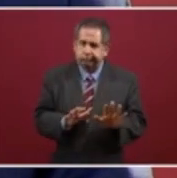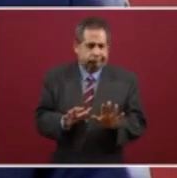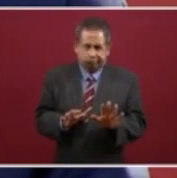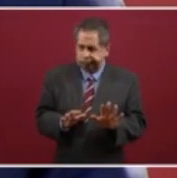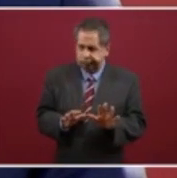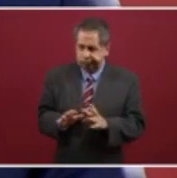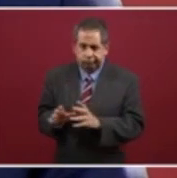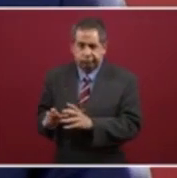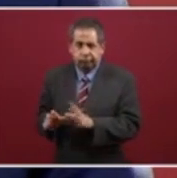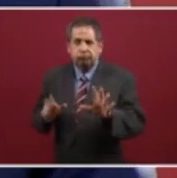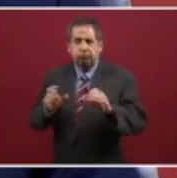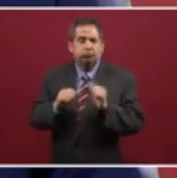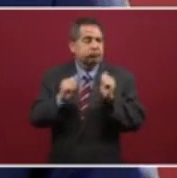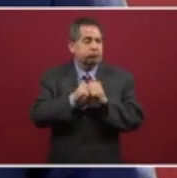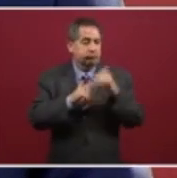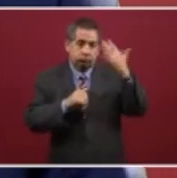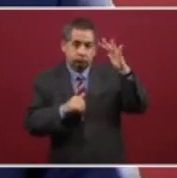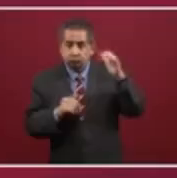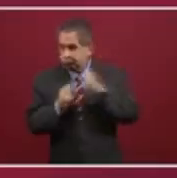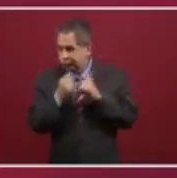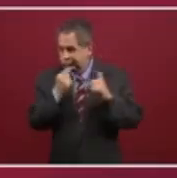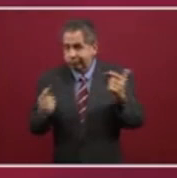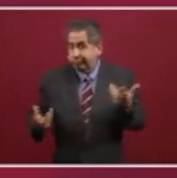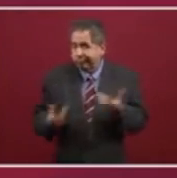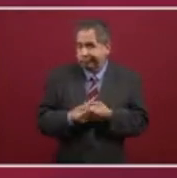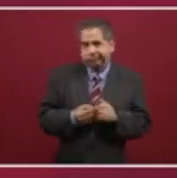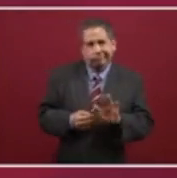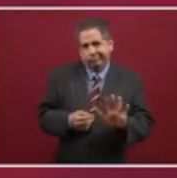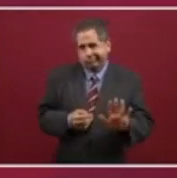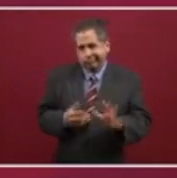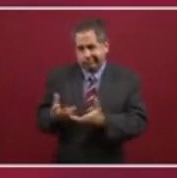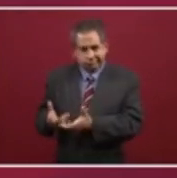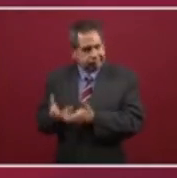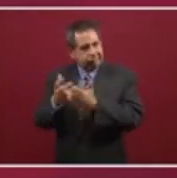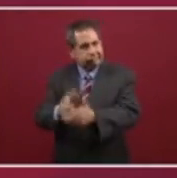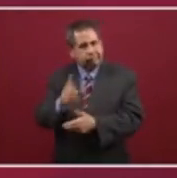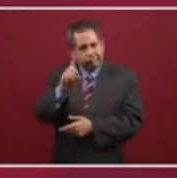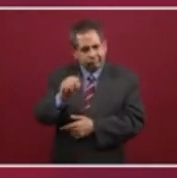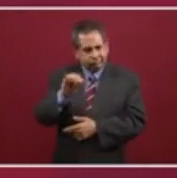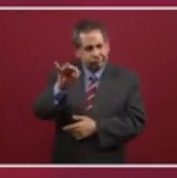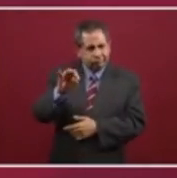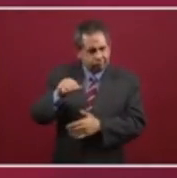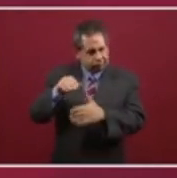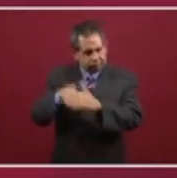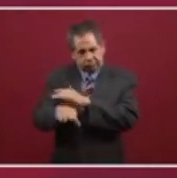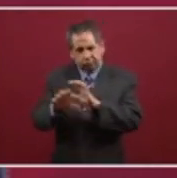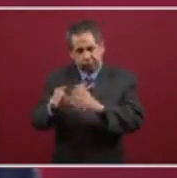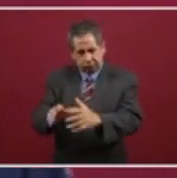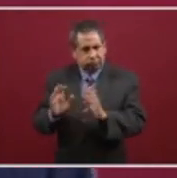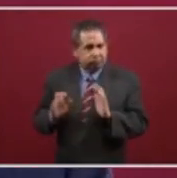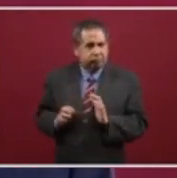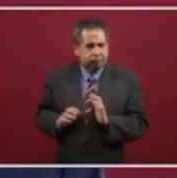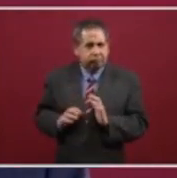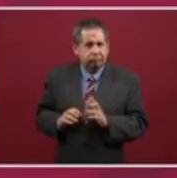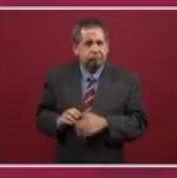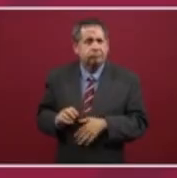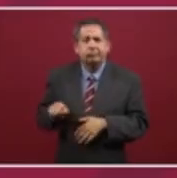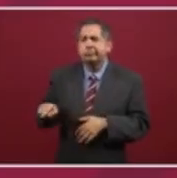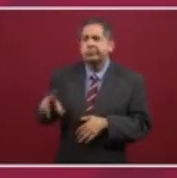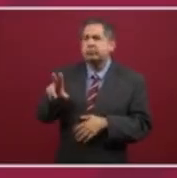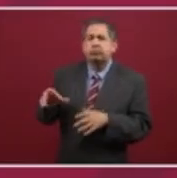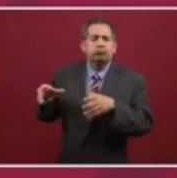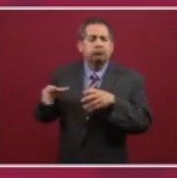ni albergues de adultos, ni mucho menos a centros donde